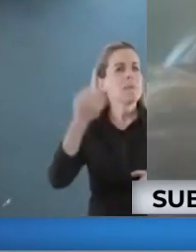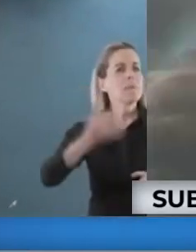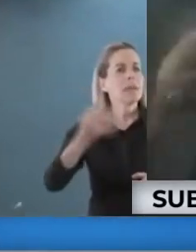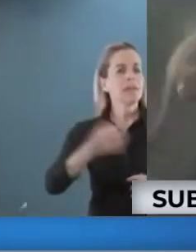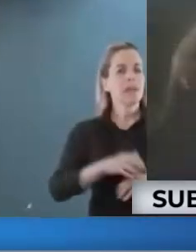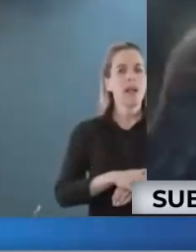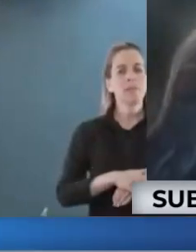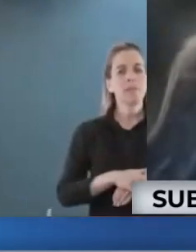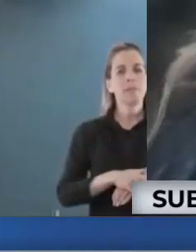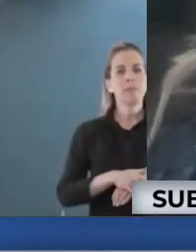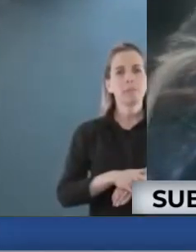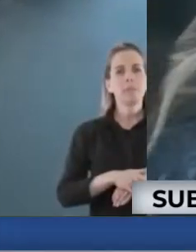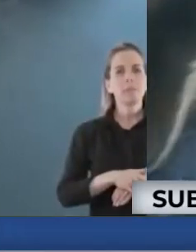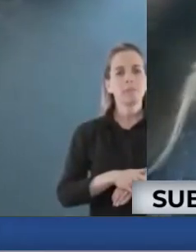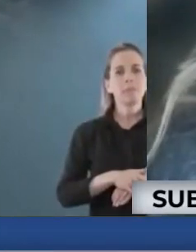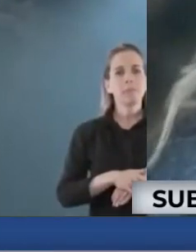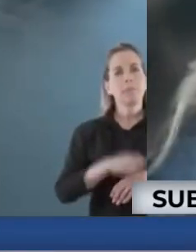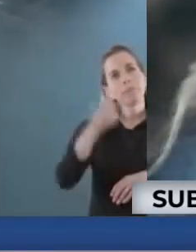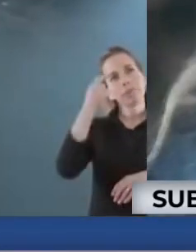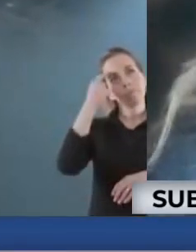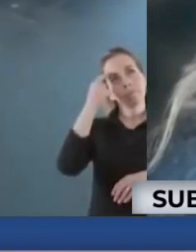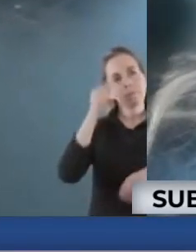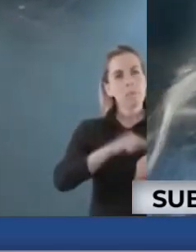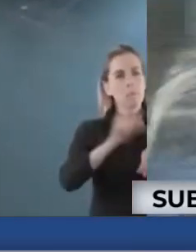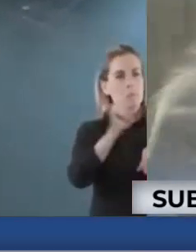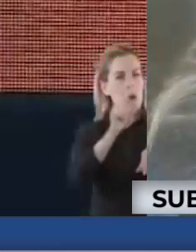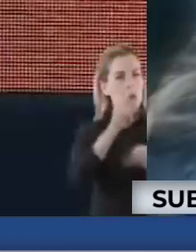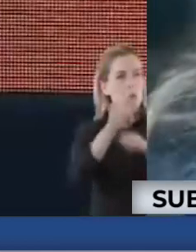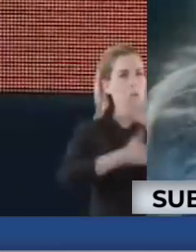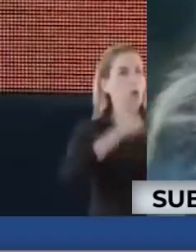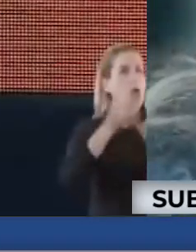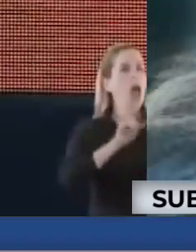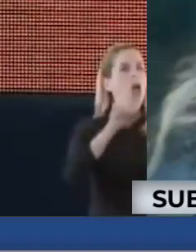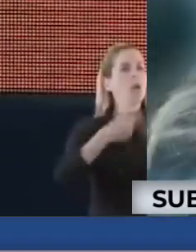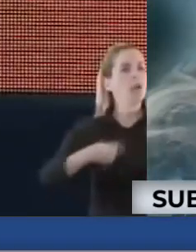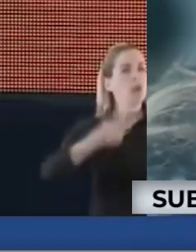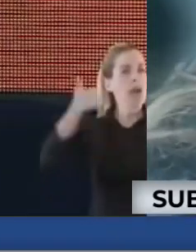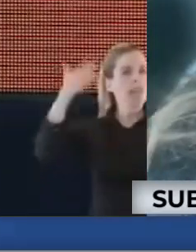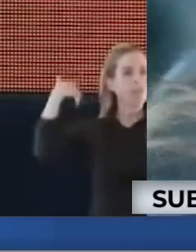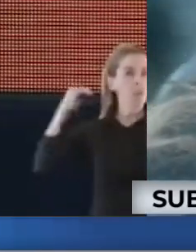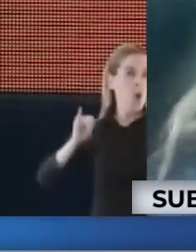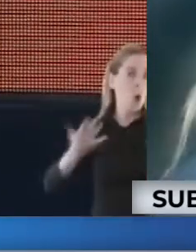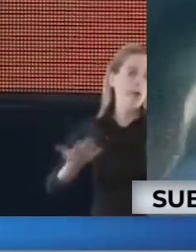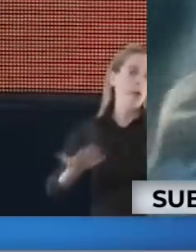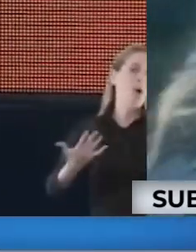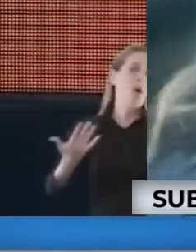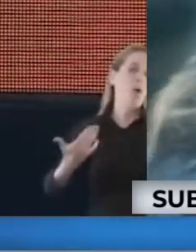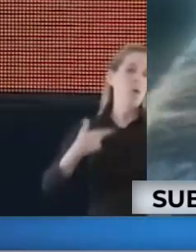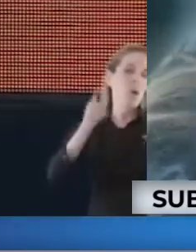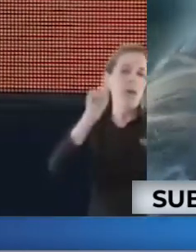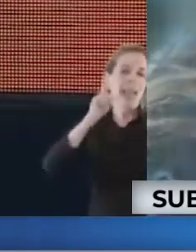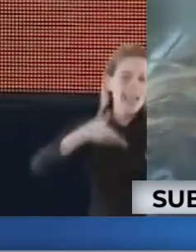permite una alta probabilidad de empleo, porque es un sector, el sector del software, que está